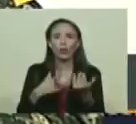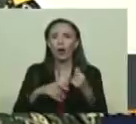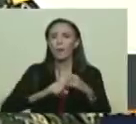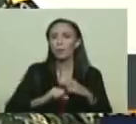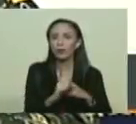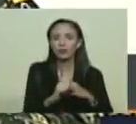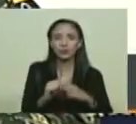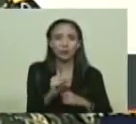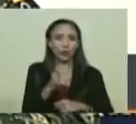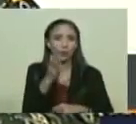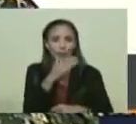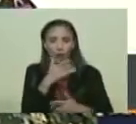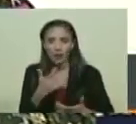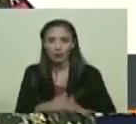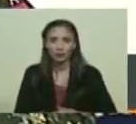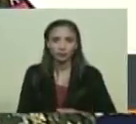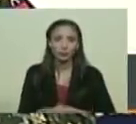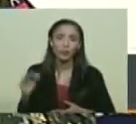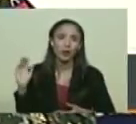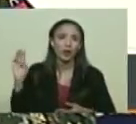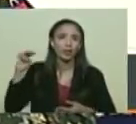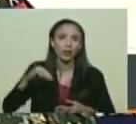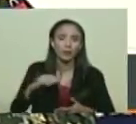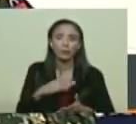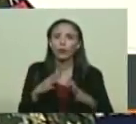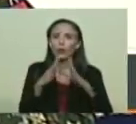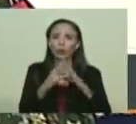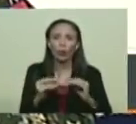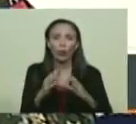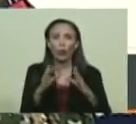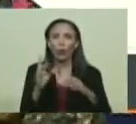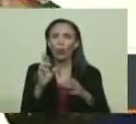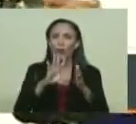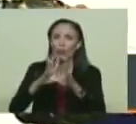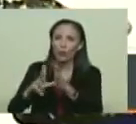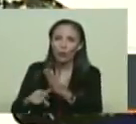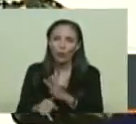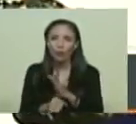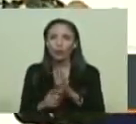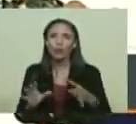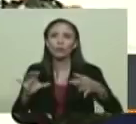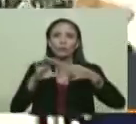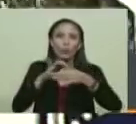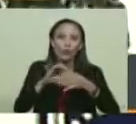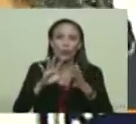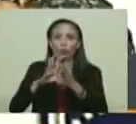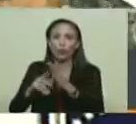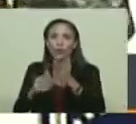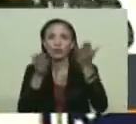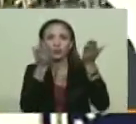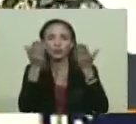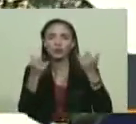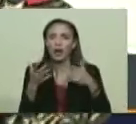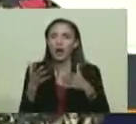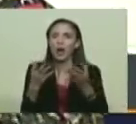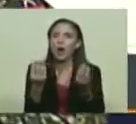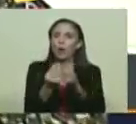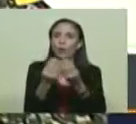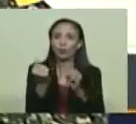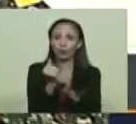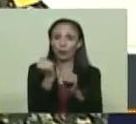Miranda. Se articuló con el delito, los delincuentes, para ponerlos al servicio de él y sus